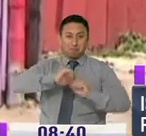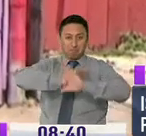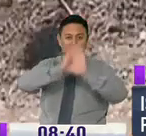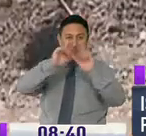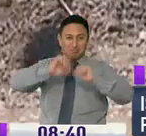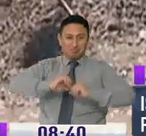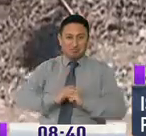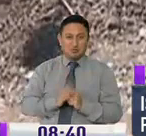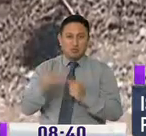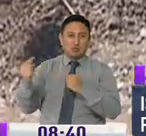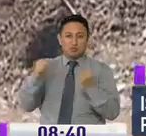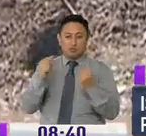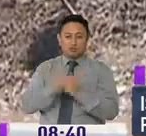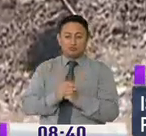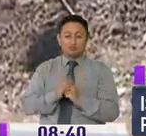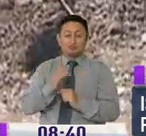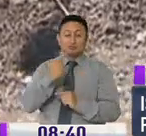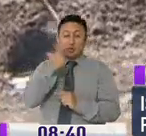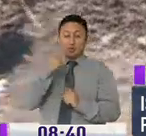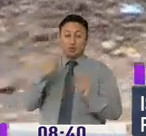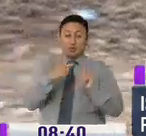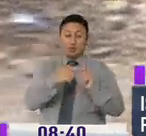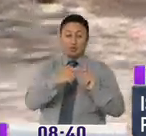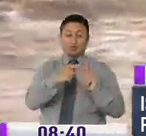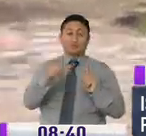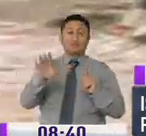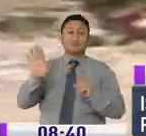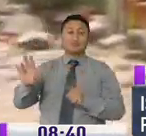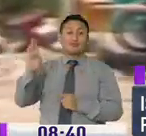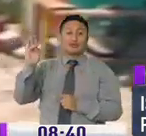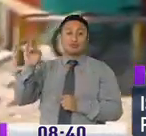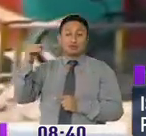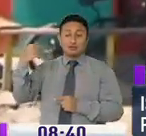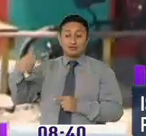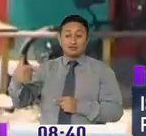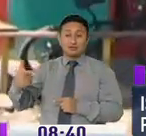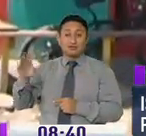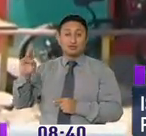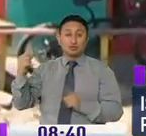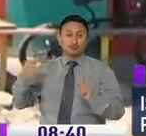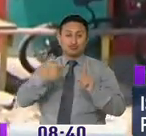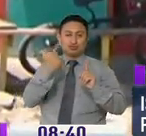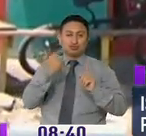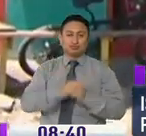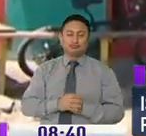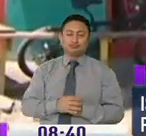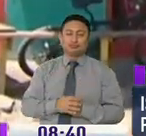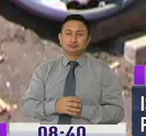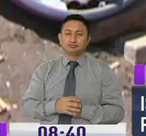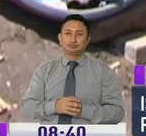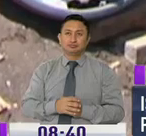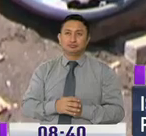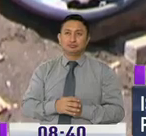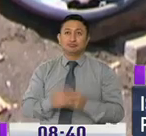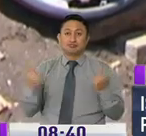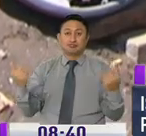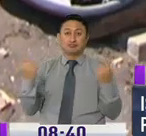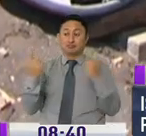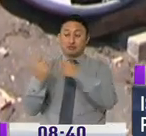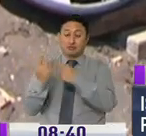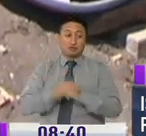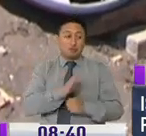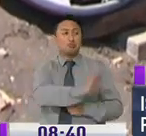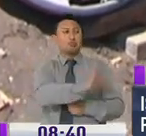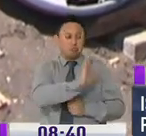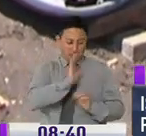martes entre el ahora herido y la esposa de quien fue señalado como el responsable. Como ella lo amenazó, el